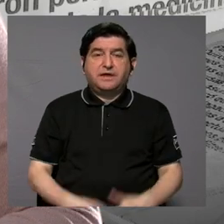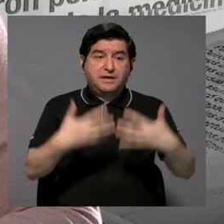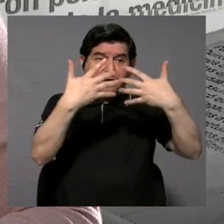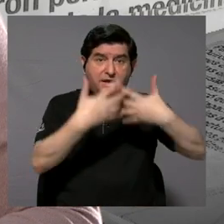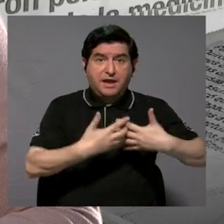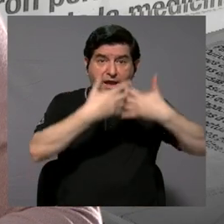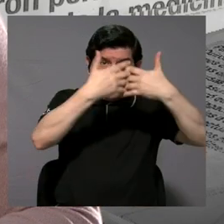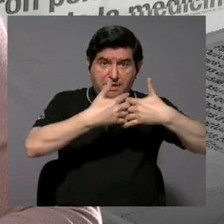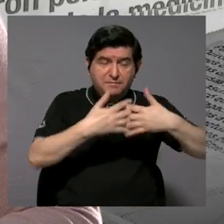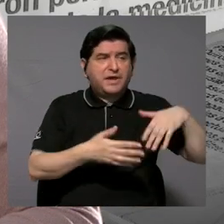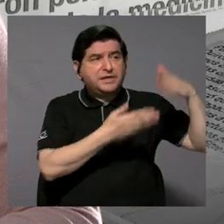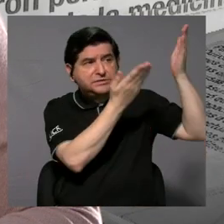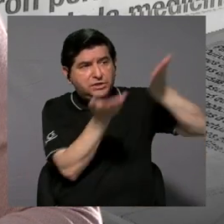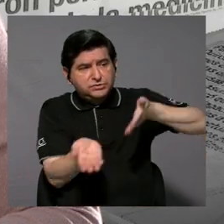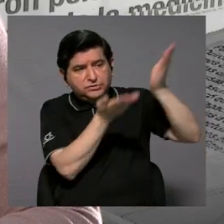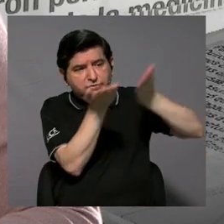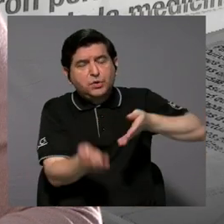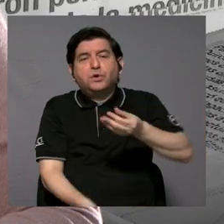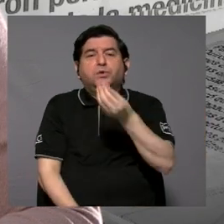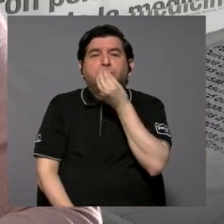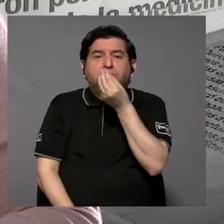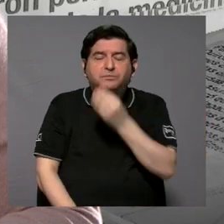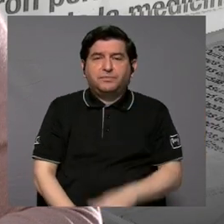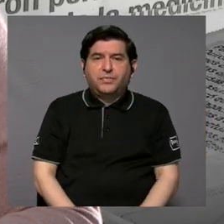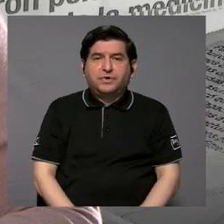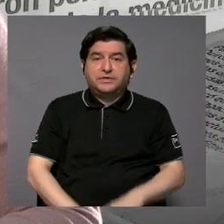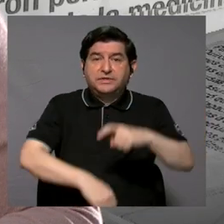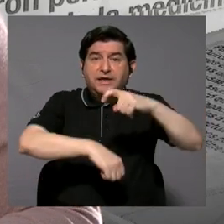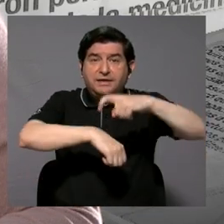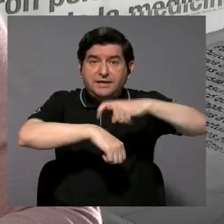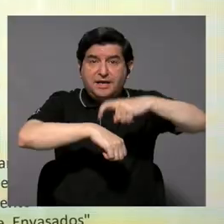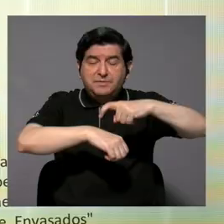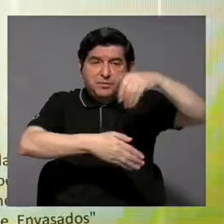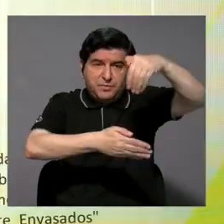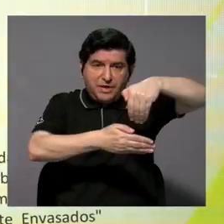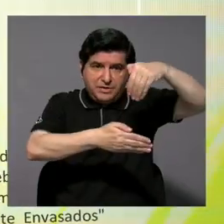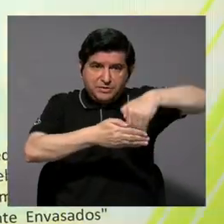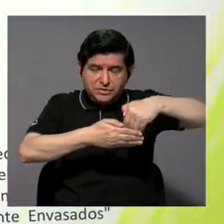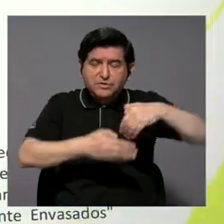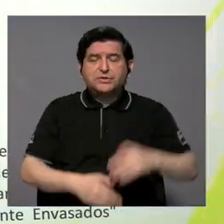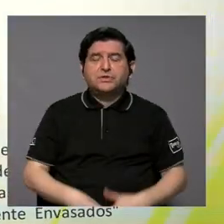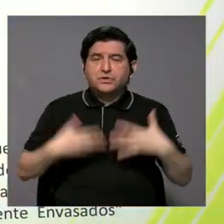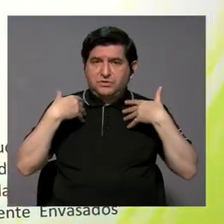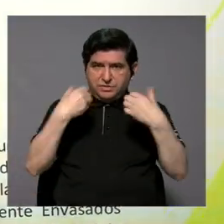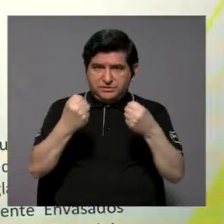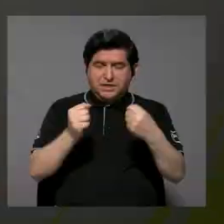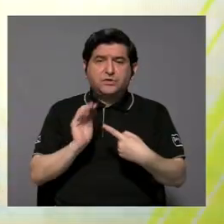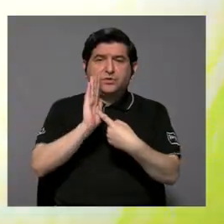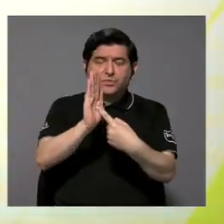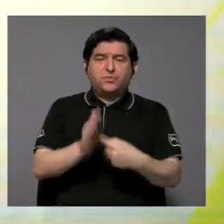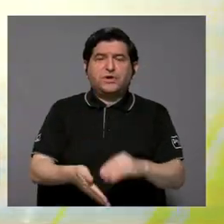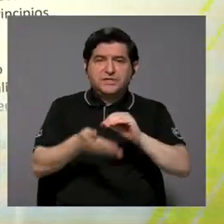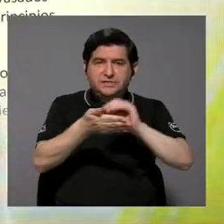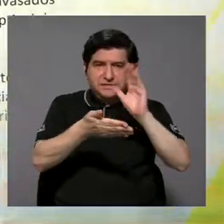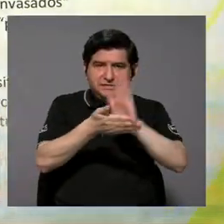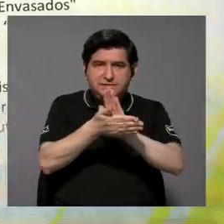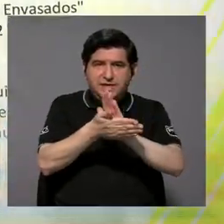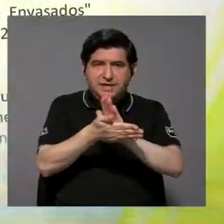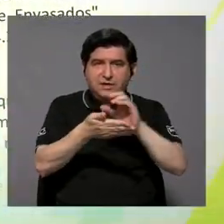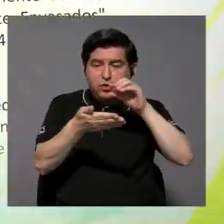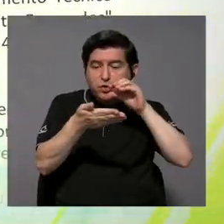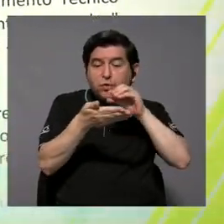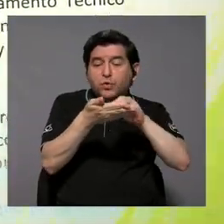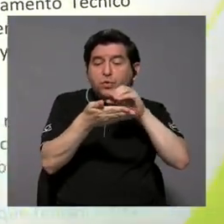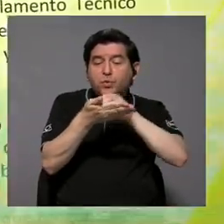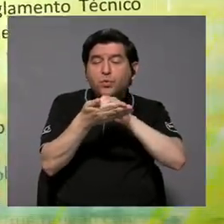las empresas que están importando alimentos que al momento de hacer su registro sanitario presenten la etiqueta con los sellos